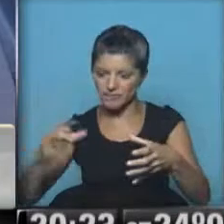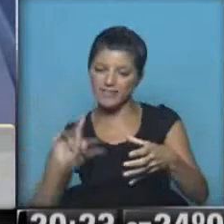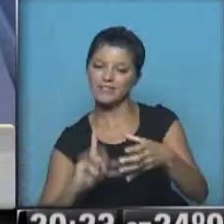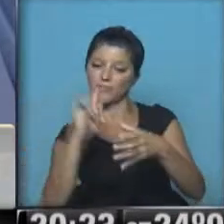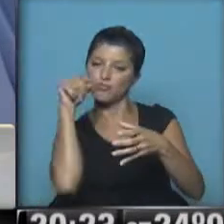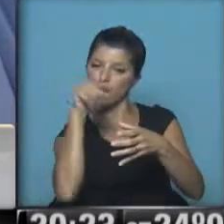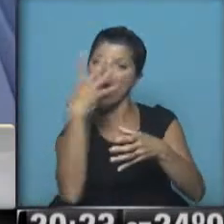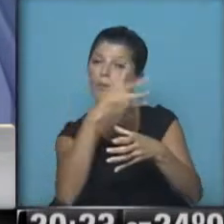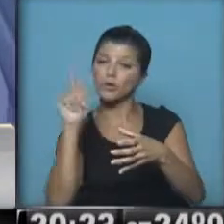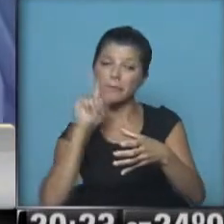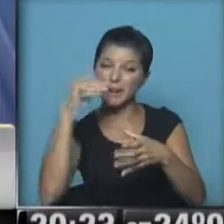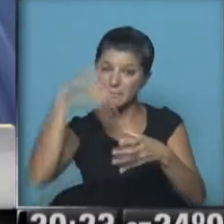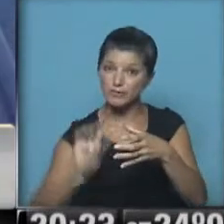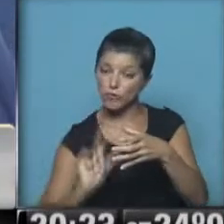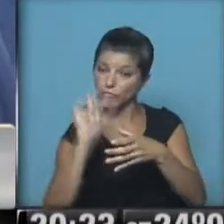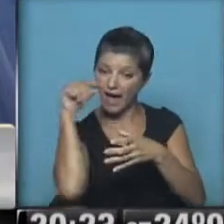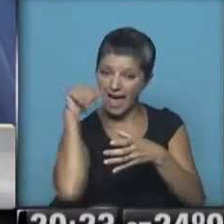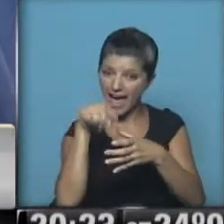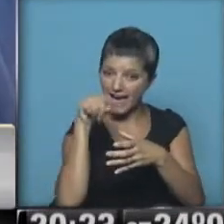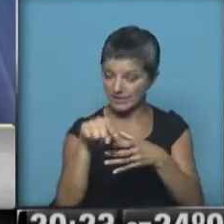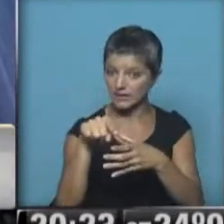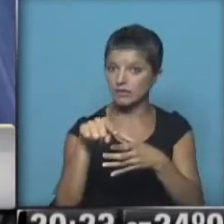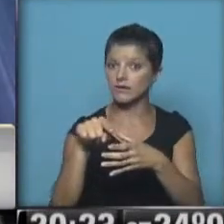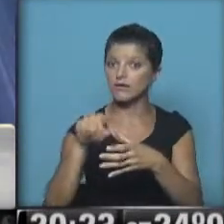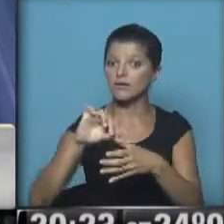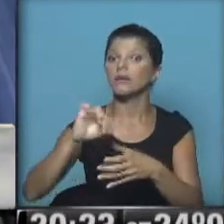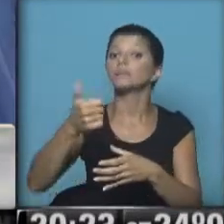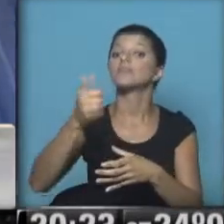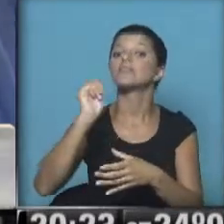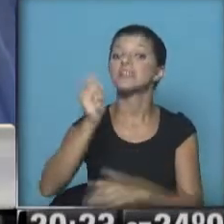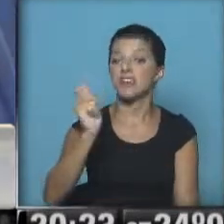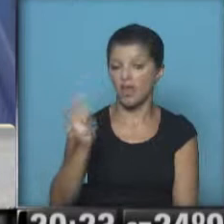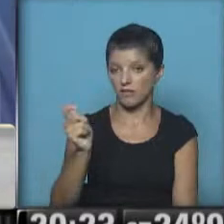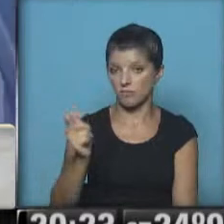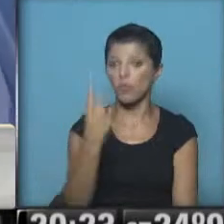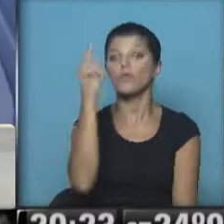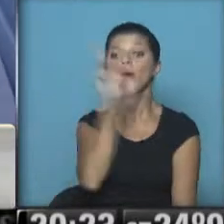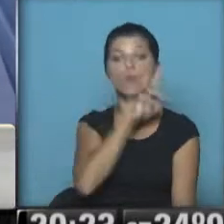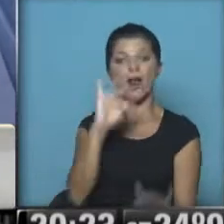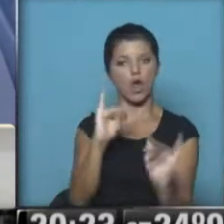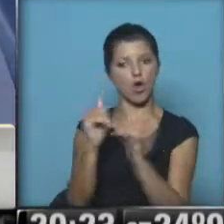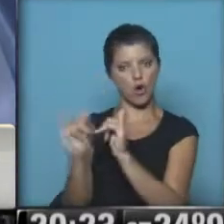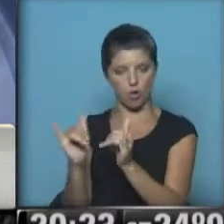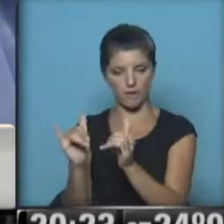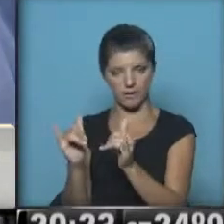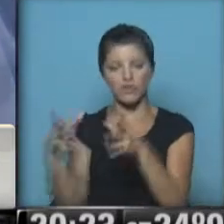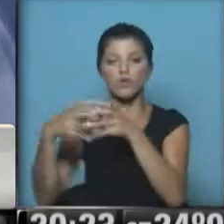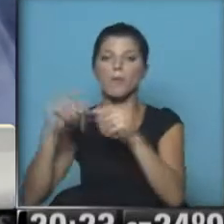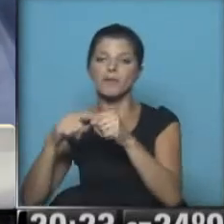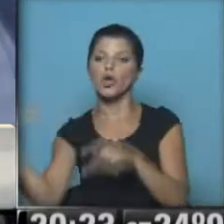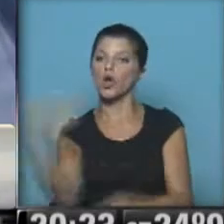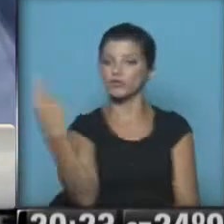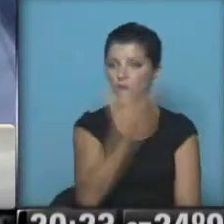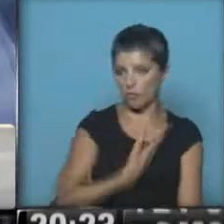metros de altura, donde fue un bastión de Evo Morales, el Alto lo ganó una joven que pertenece a un partido opositor